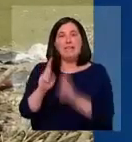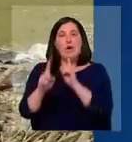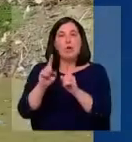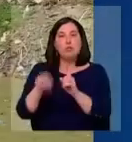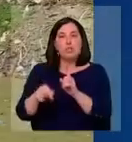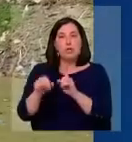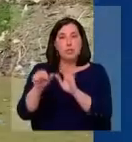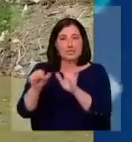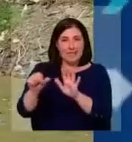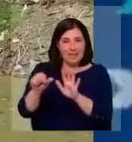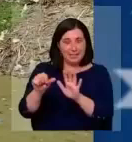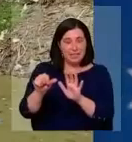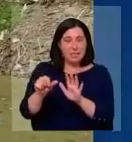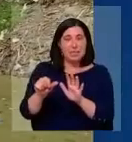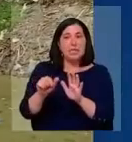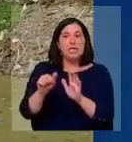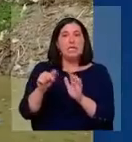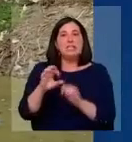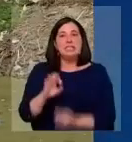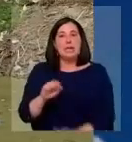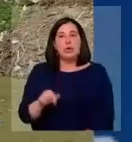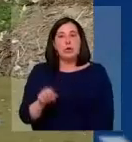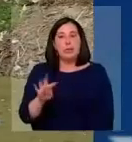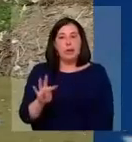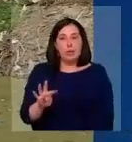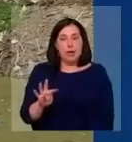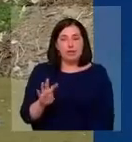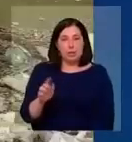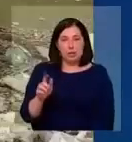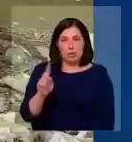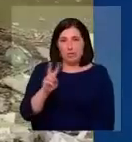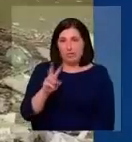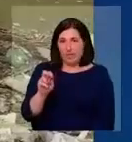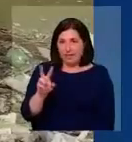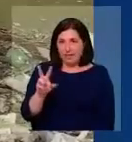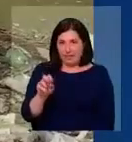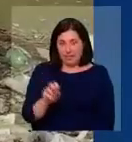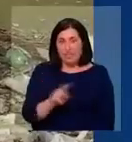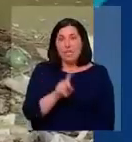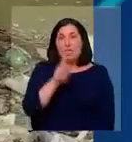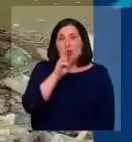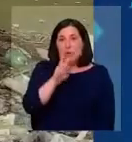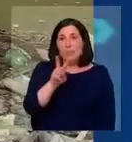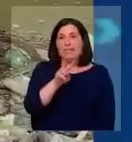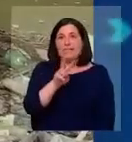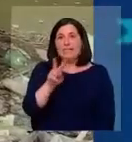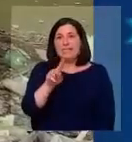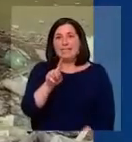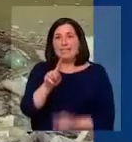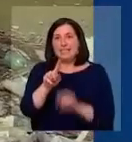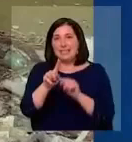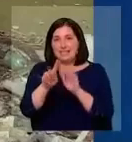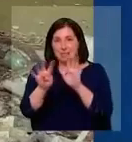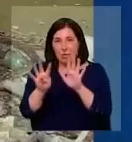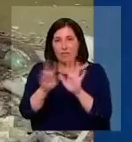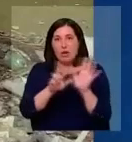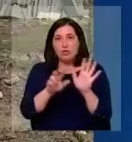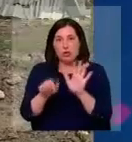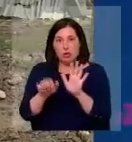11,6% en el caso de la pobreza y 0,4% en términos de la indigencia. En el 2019 eran 8,8% la pobreza